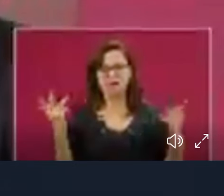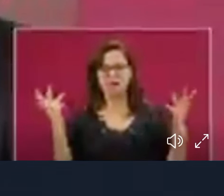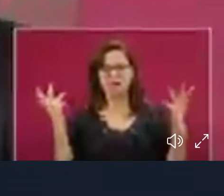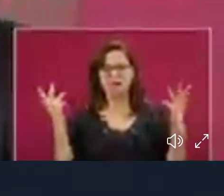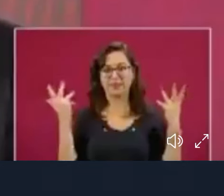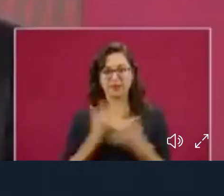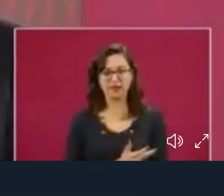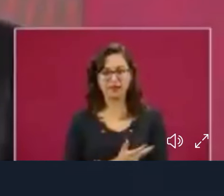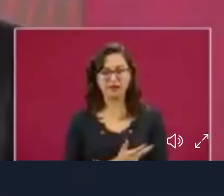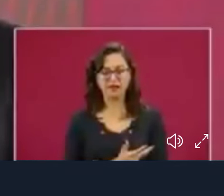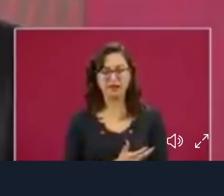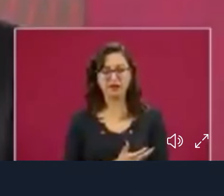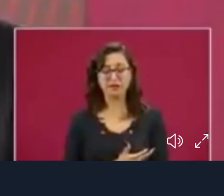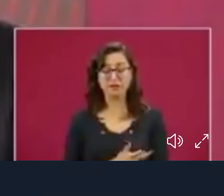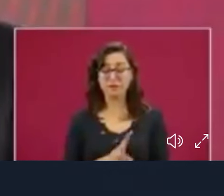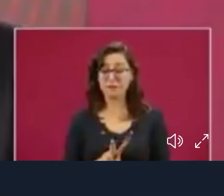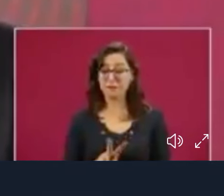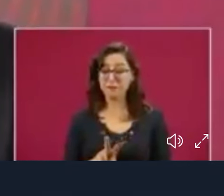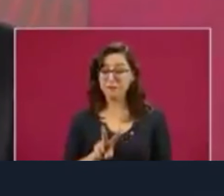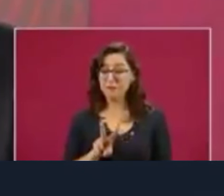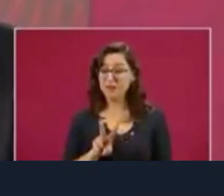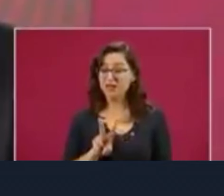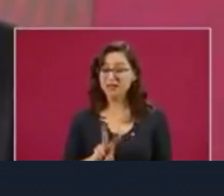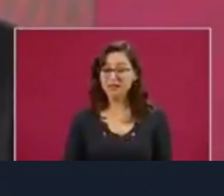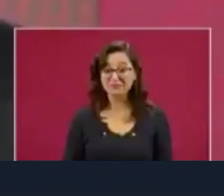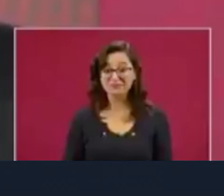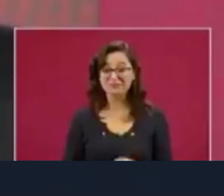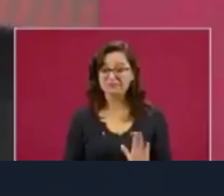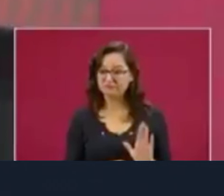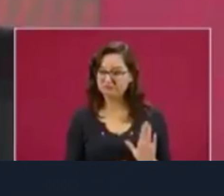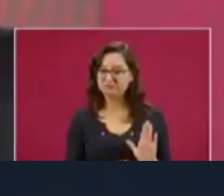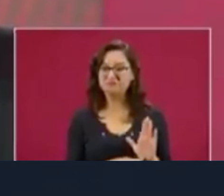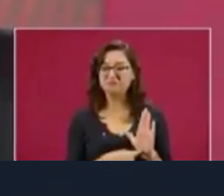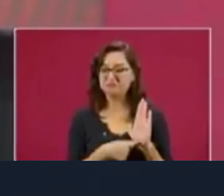es una muestra inequívoca